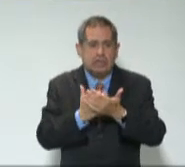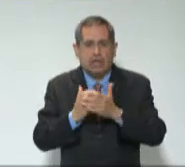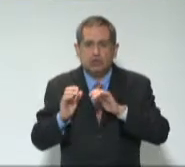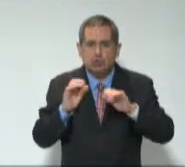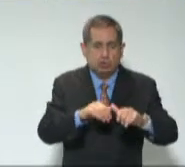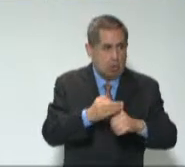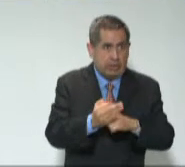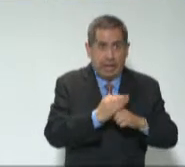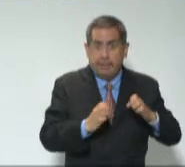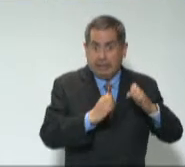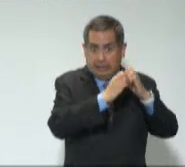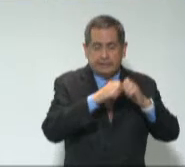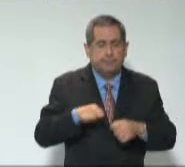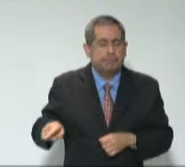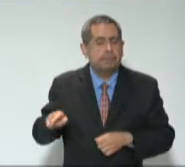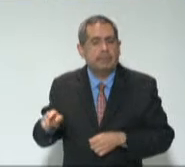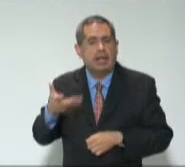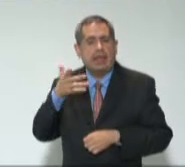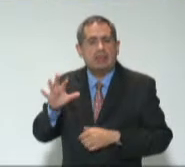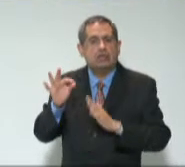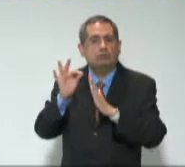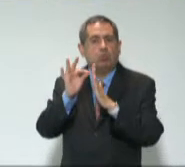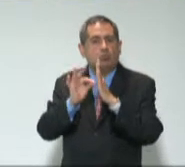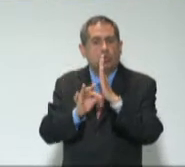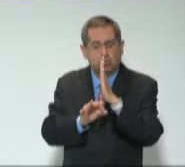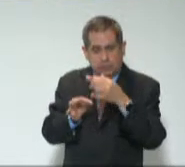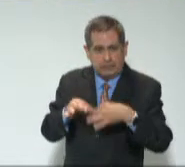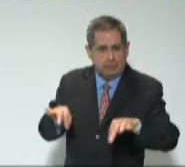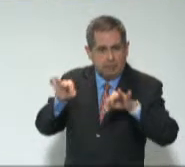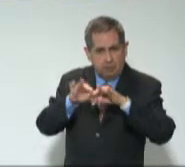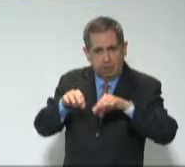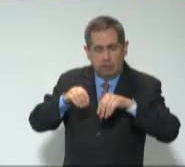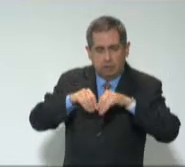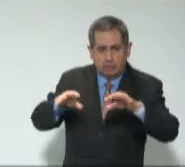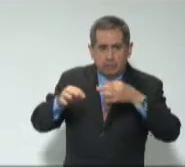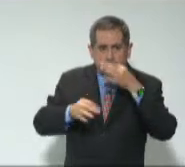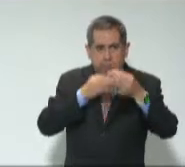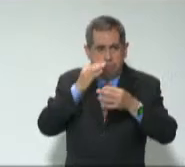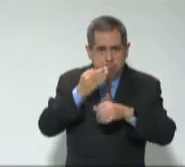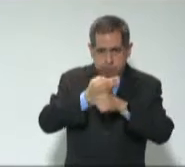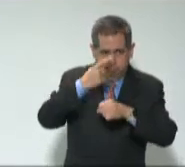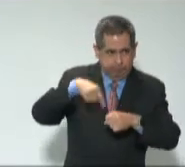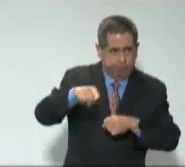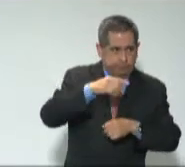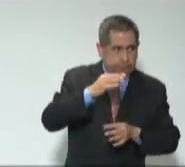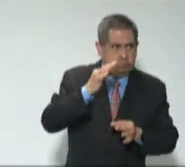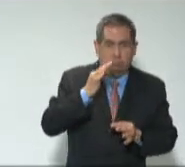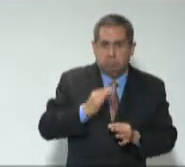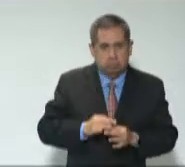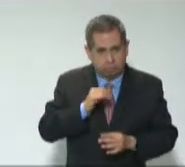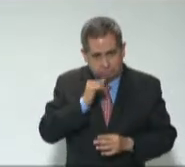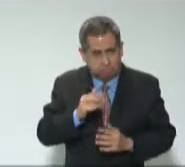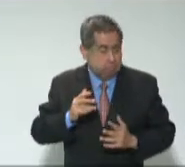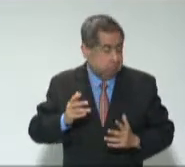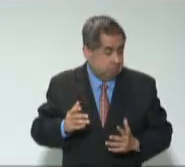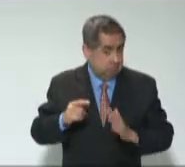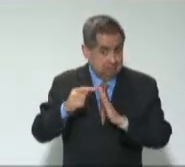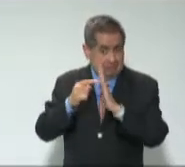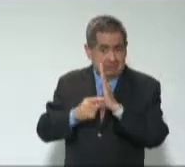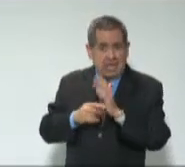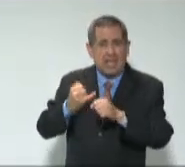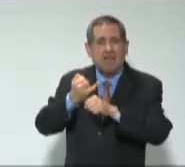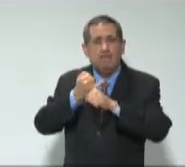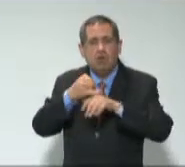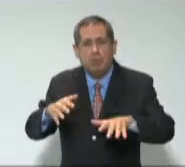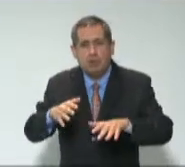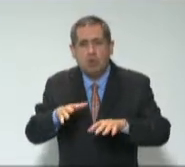emergencia y señala 10 puntos muy importantes que no siempre se están cumpliendo en las páginas no es información